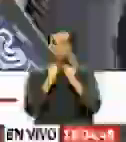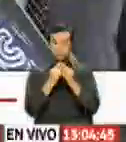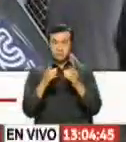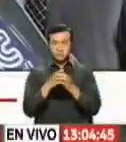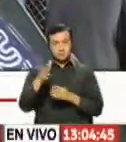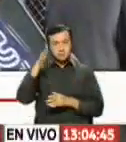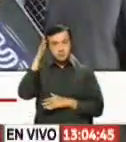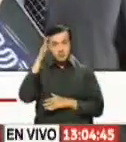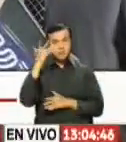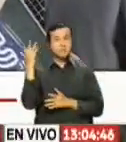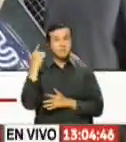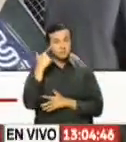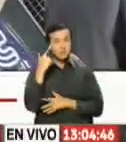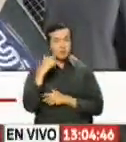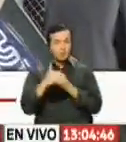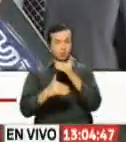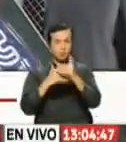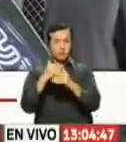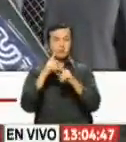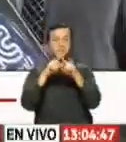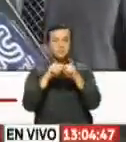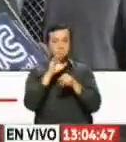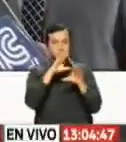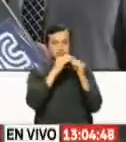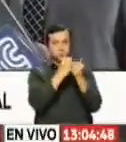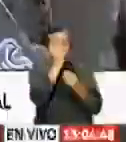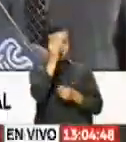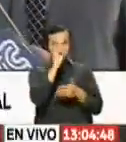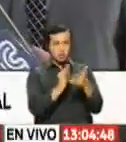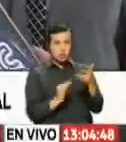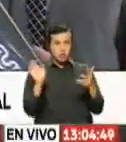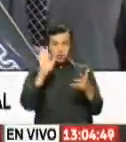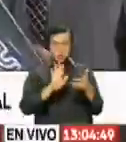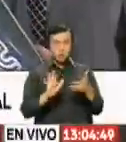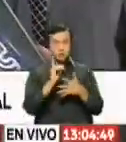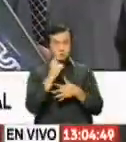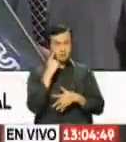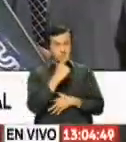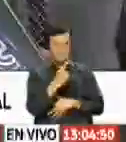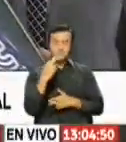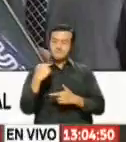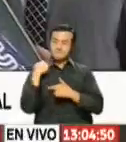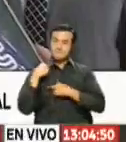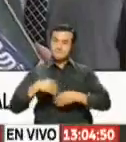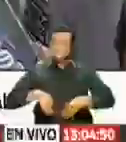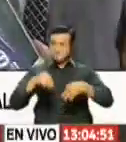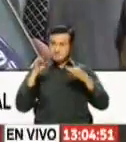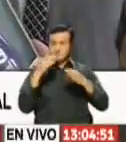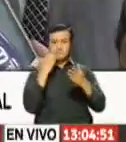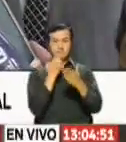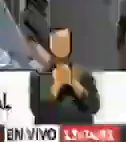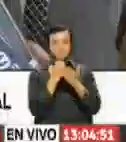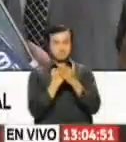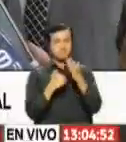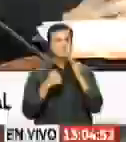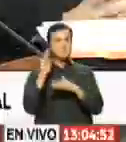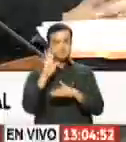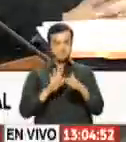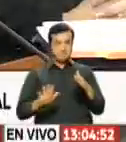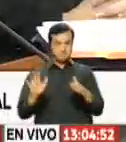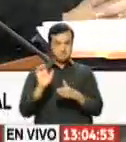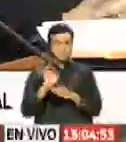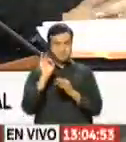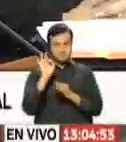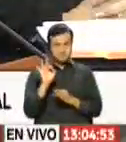de maestros, de ir en forma gradual, de acuerdo a las condiciones presupuestarias del país, con mucha responsabilidad macroeconómica, que es lo que el país espera.